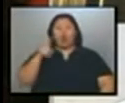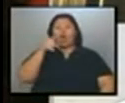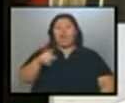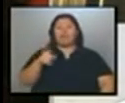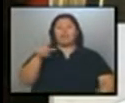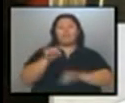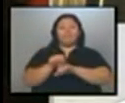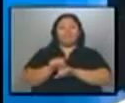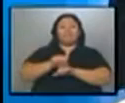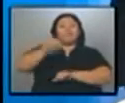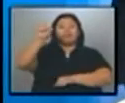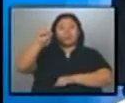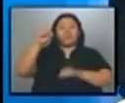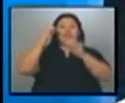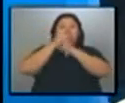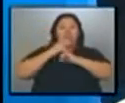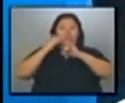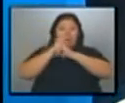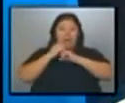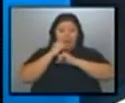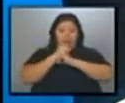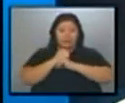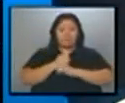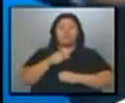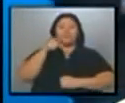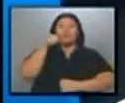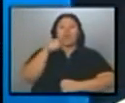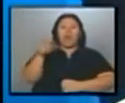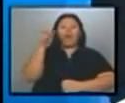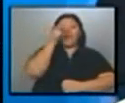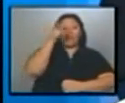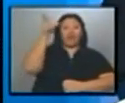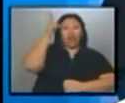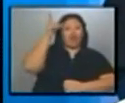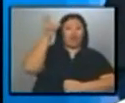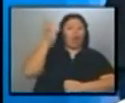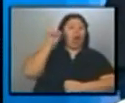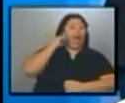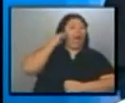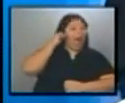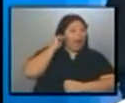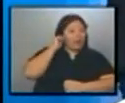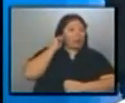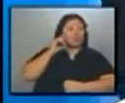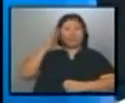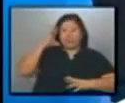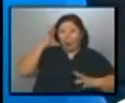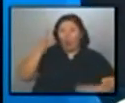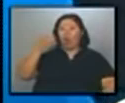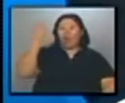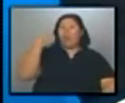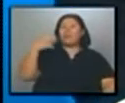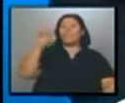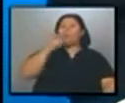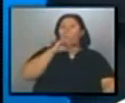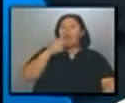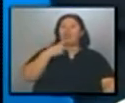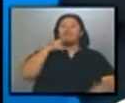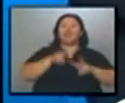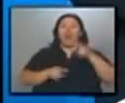un detalle, tiene 28 años, 8 años le llevó la carrera. Esta chica había hecho en su momento fotos hot, había participado bailando, bla, bla,